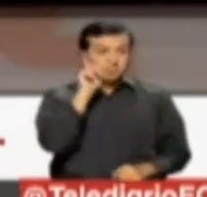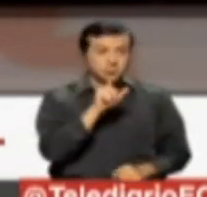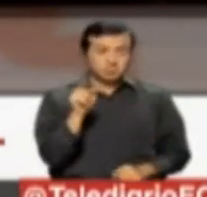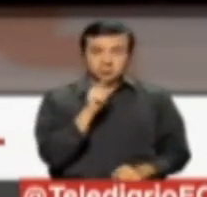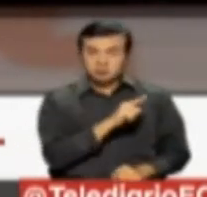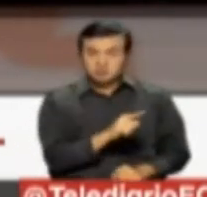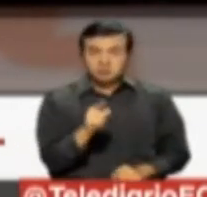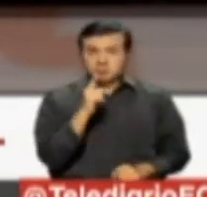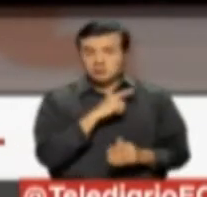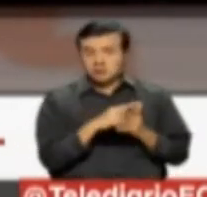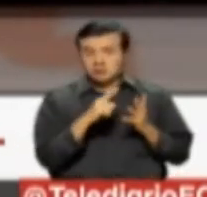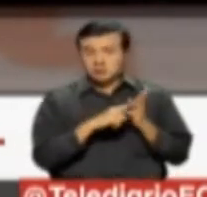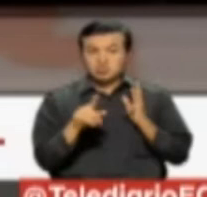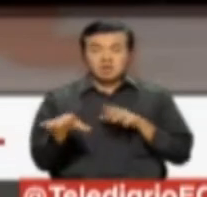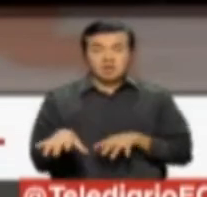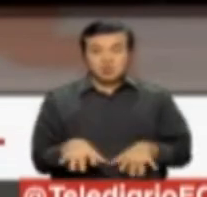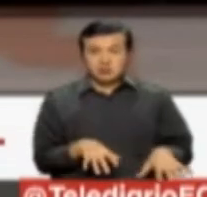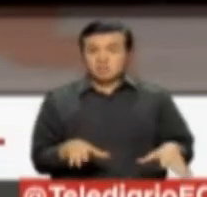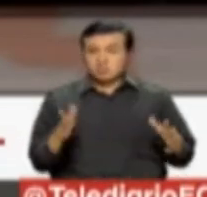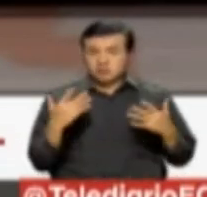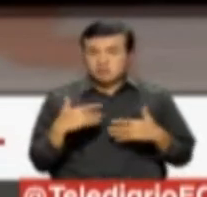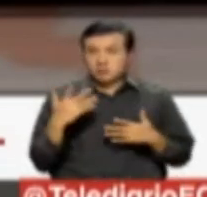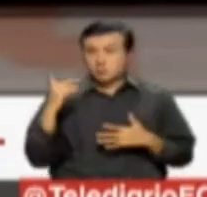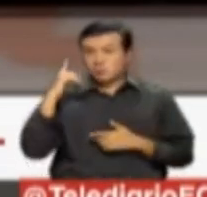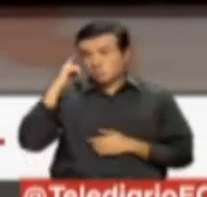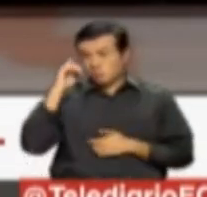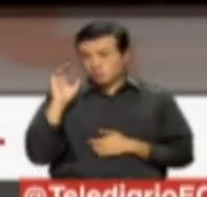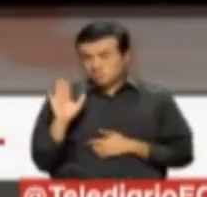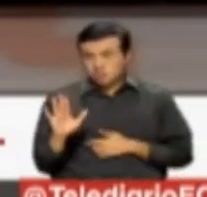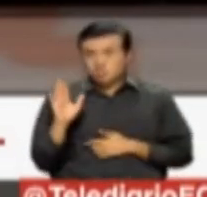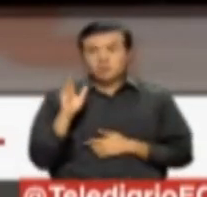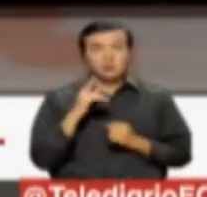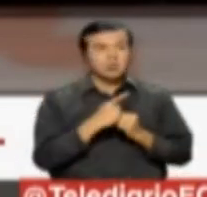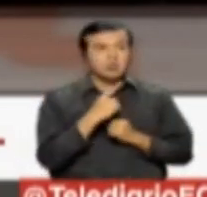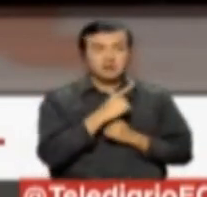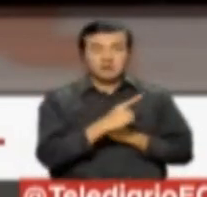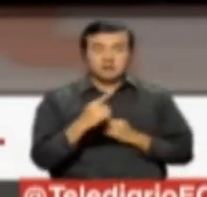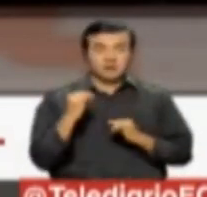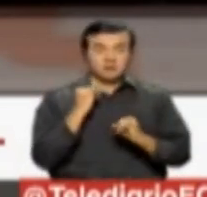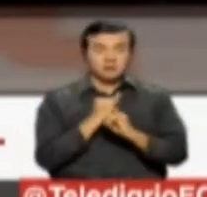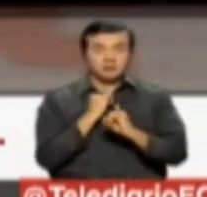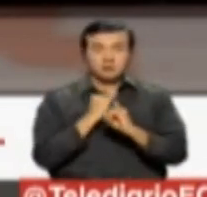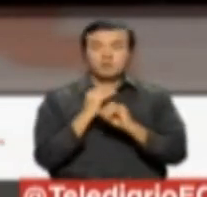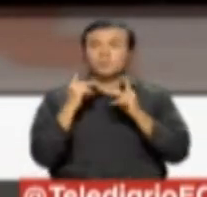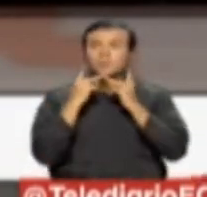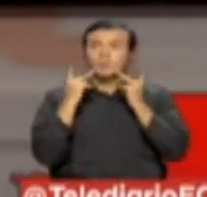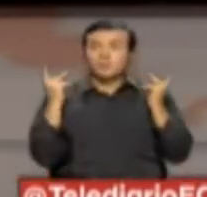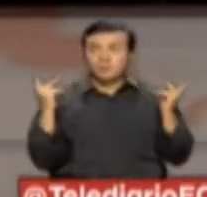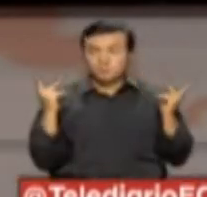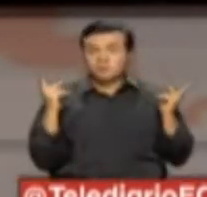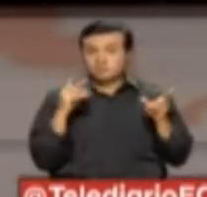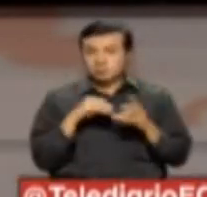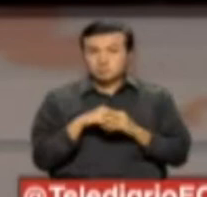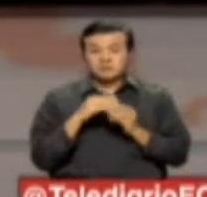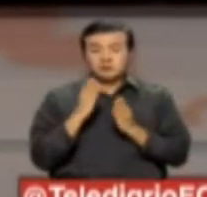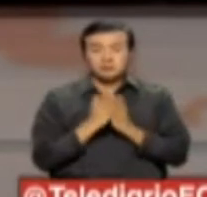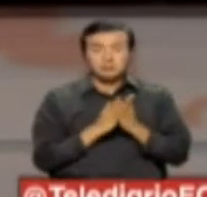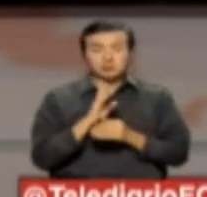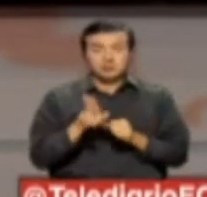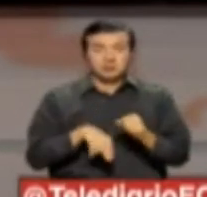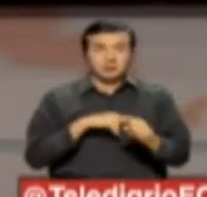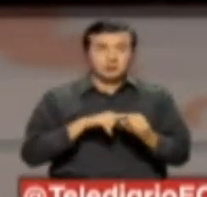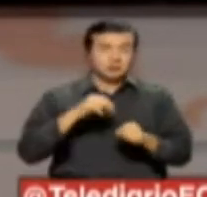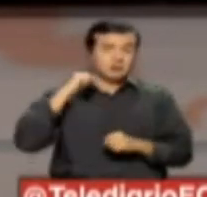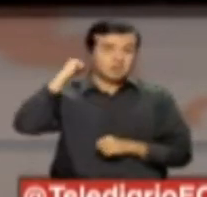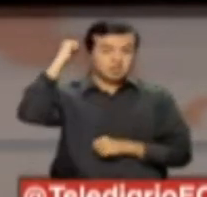de las diferentes actividades que realizan tanto el gobierno como cada una de las instituciones públicas dentro de esto el servicio nacional de derechos